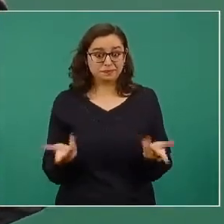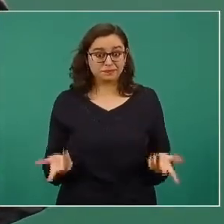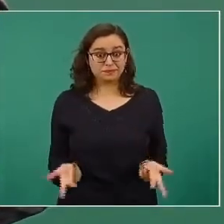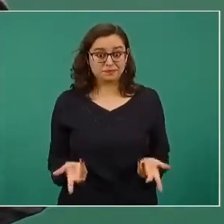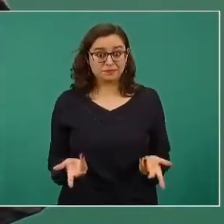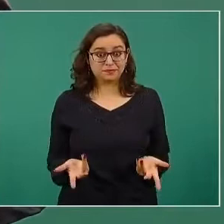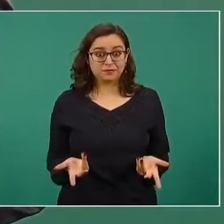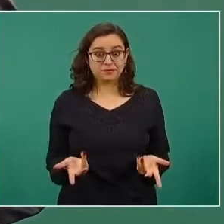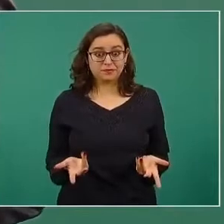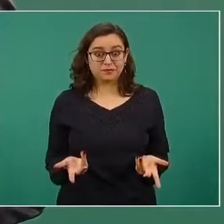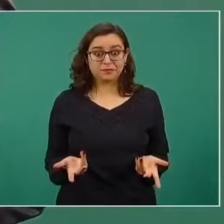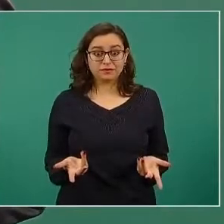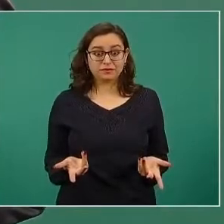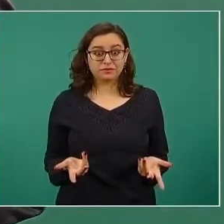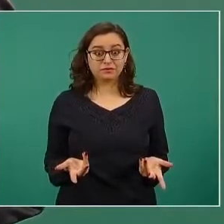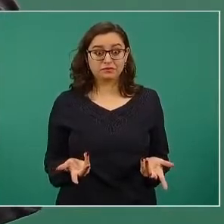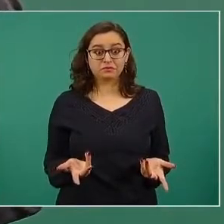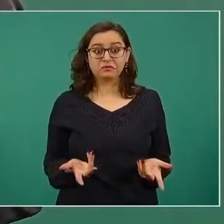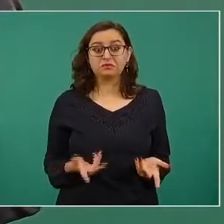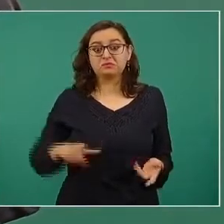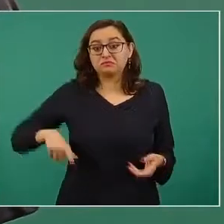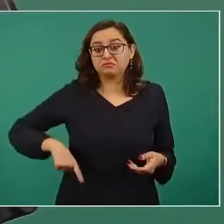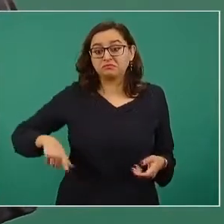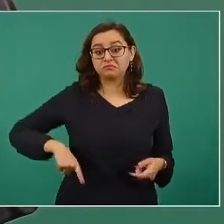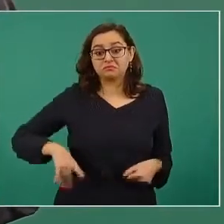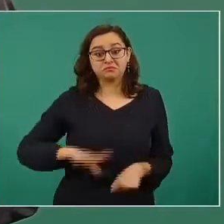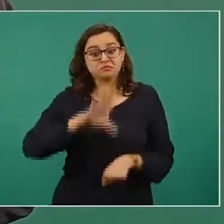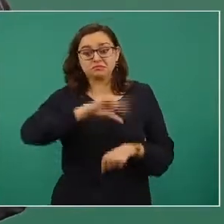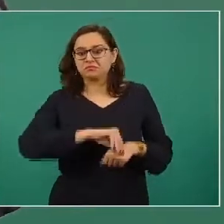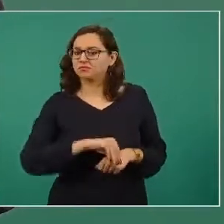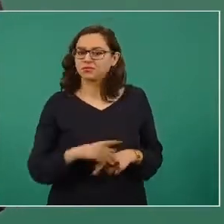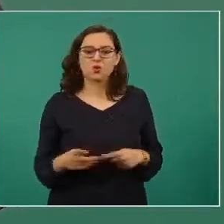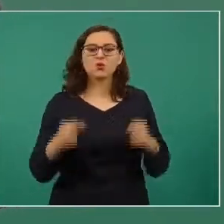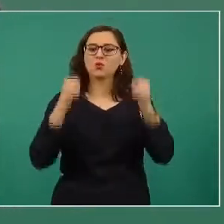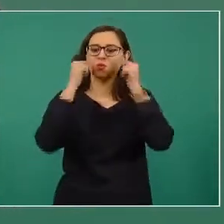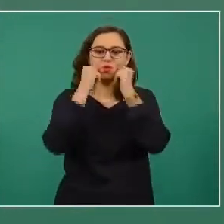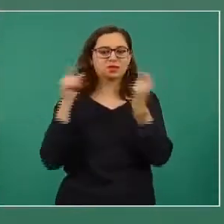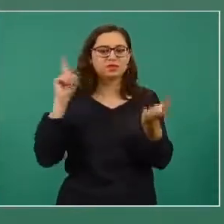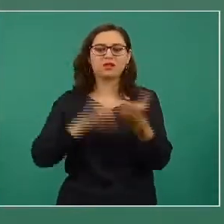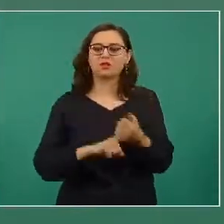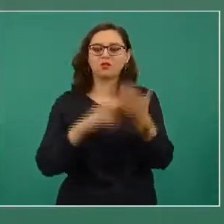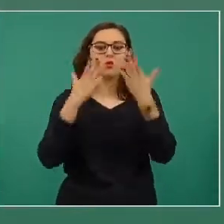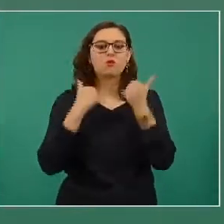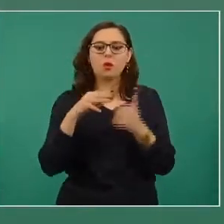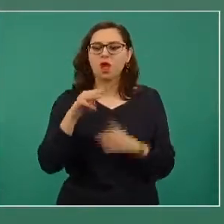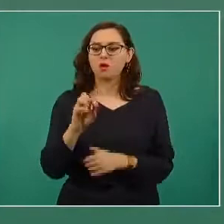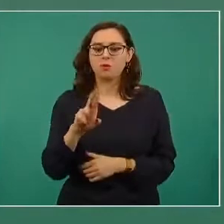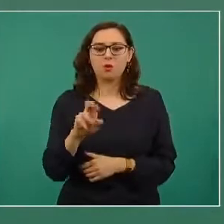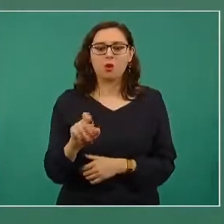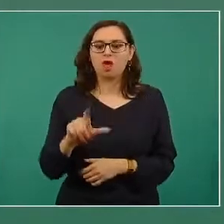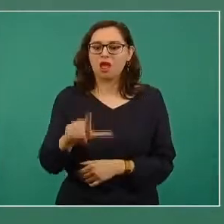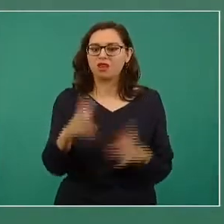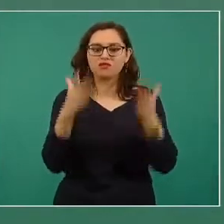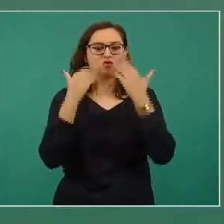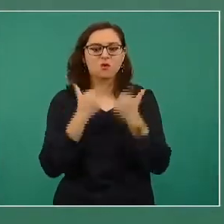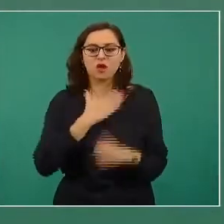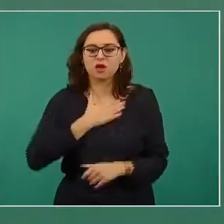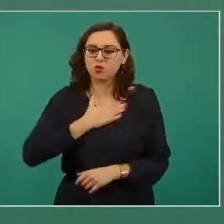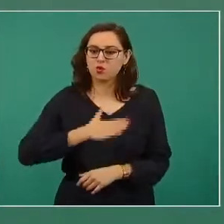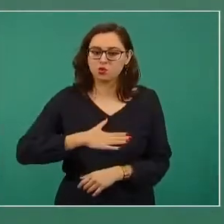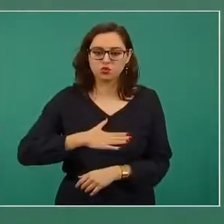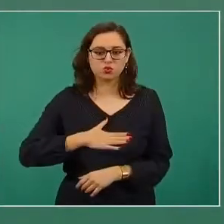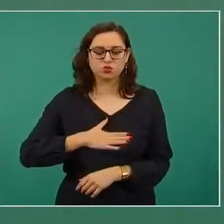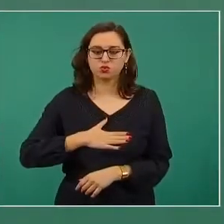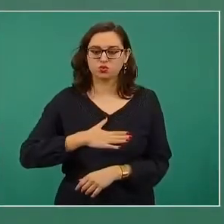aún estando legalizado. Es una gran inmoralidad y sobre todo una gran injusticia.